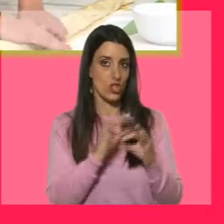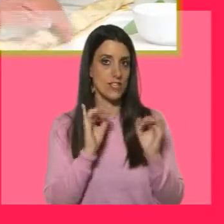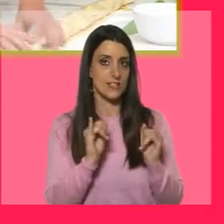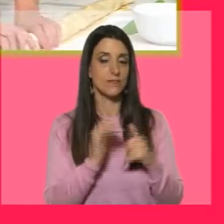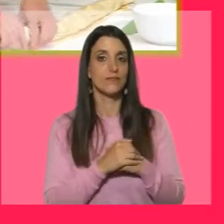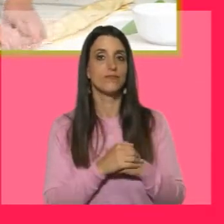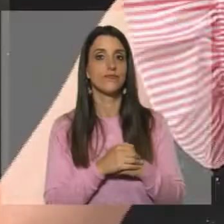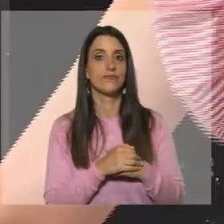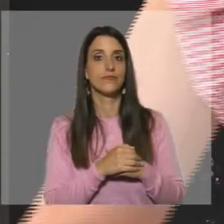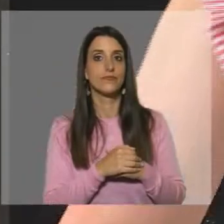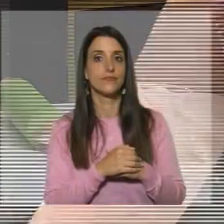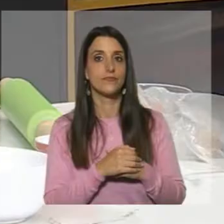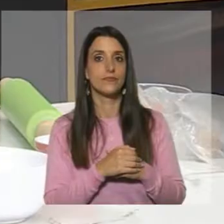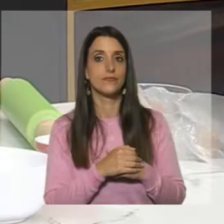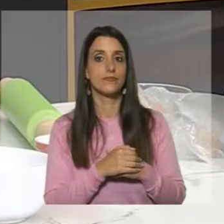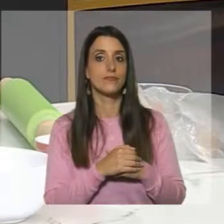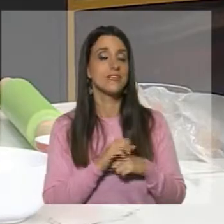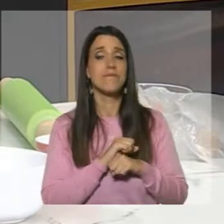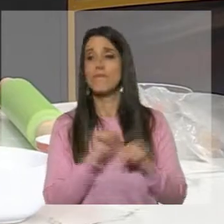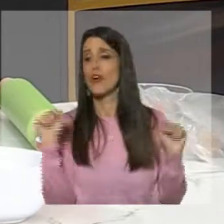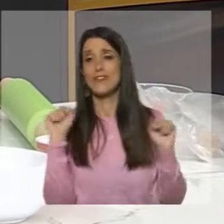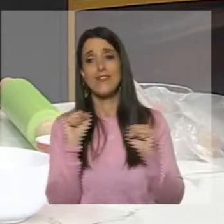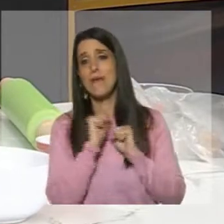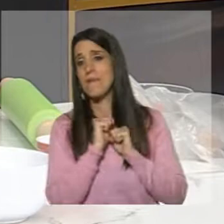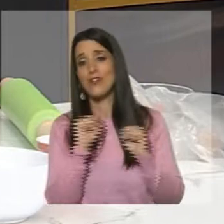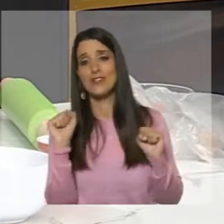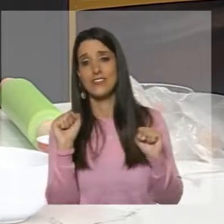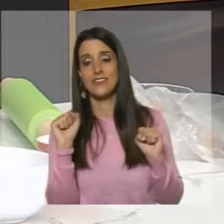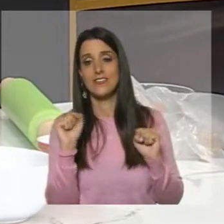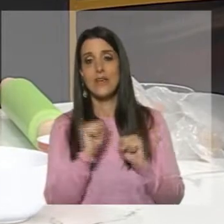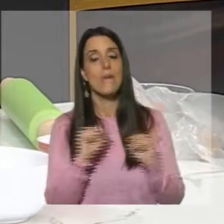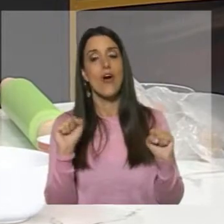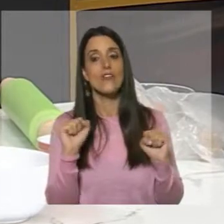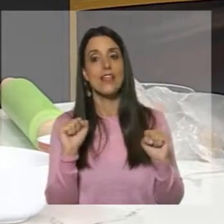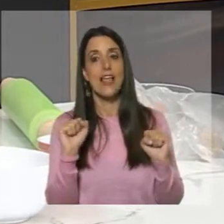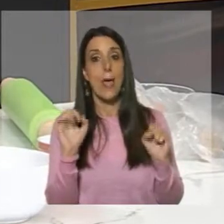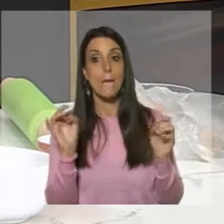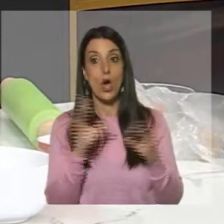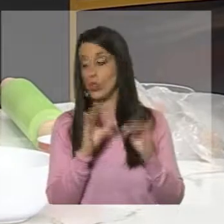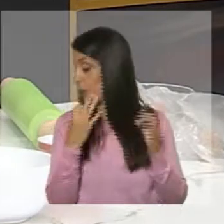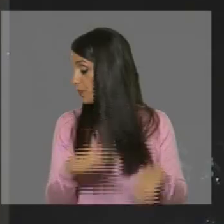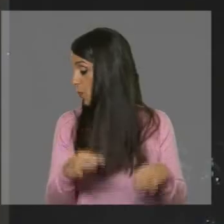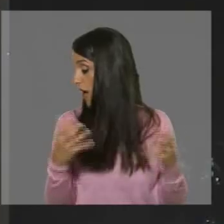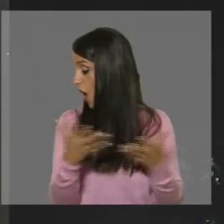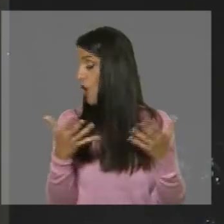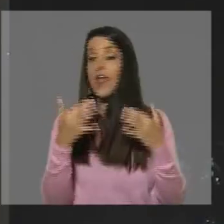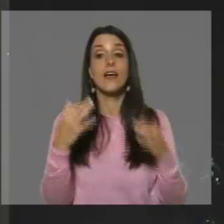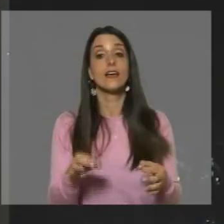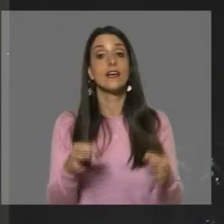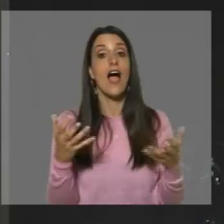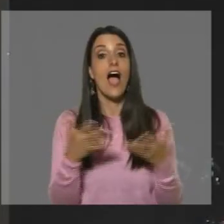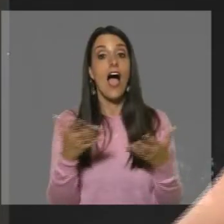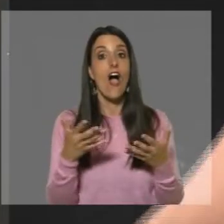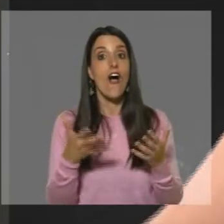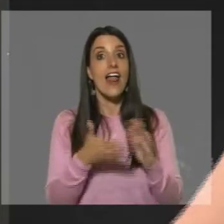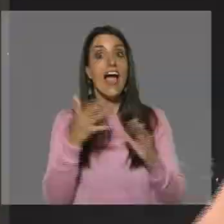pionono. Claro, es imposible. Es imposible. Mira, ahora ya lo traigo así. Listo. ¿Ah? ¿Y ahora? Y ahora,